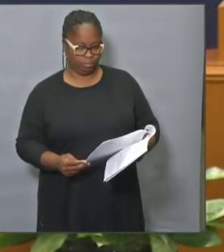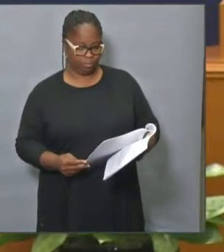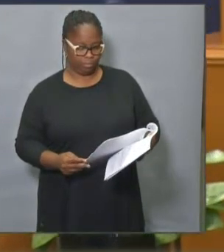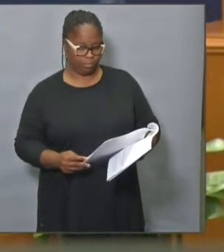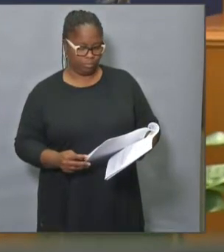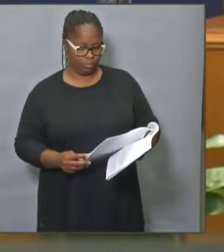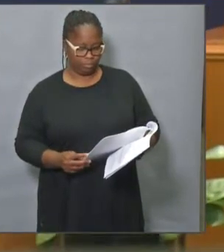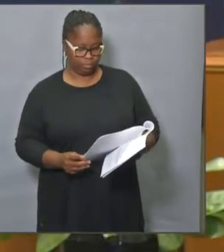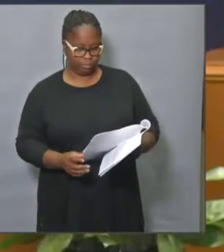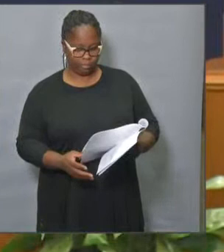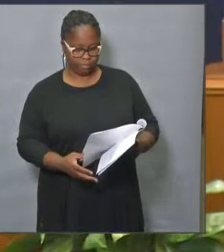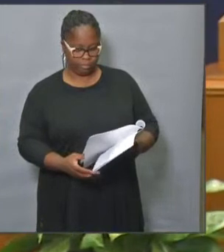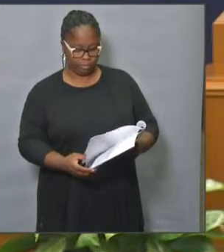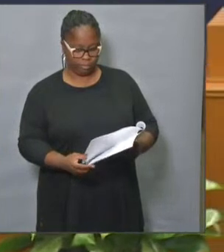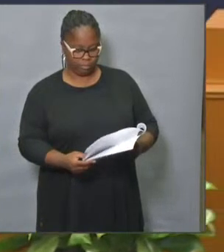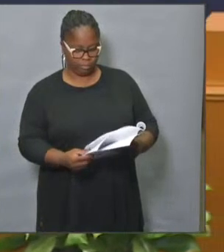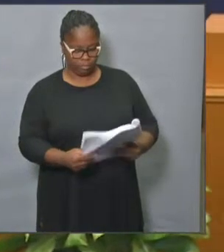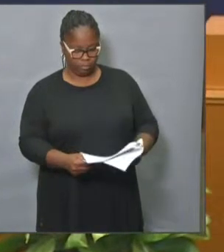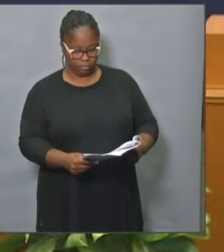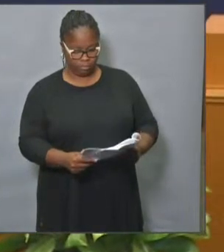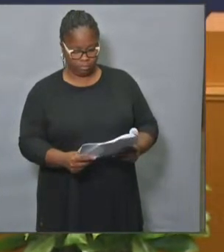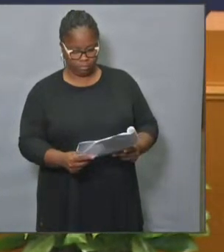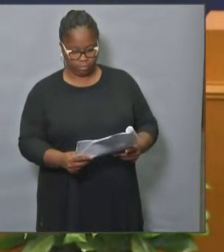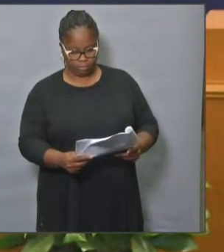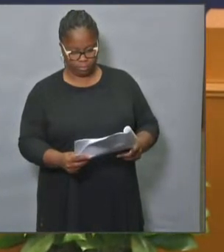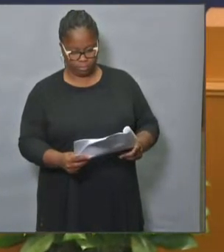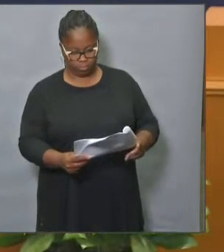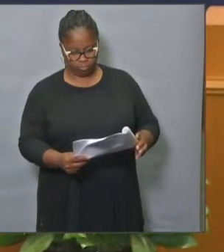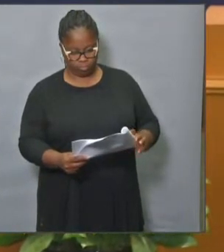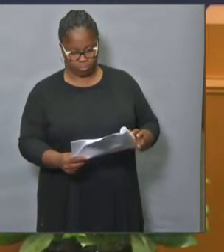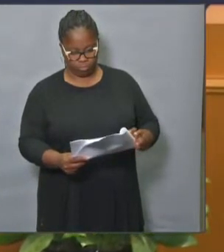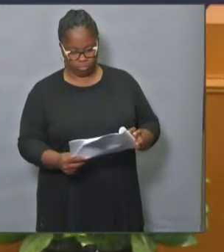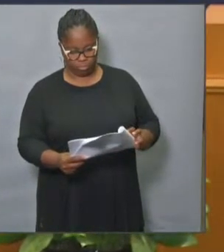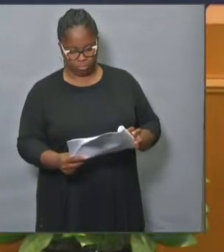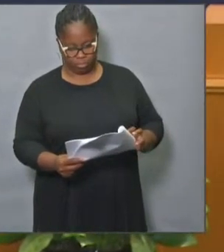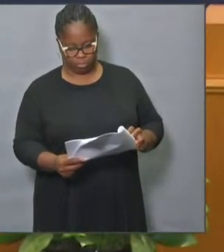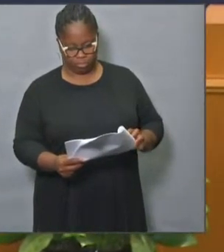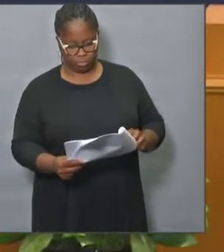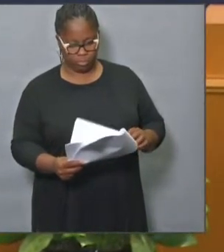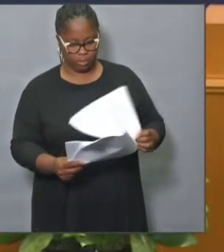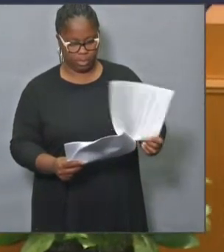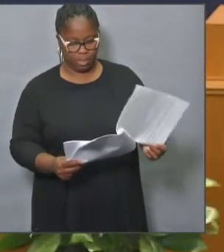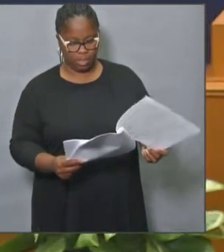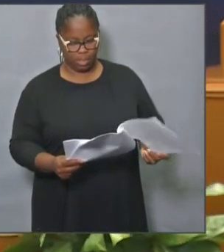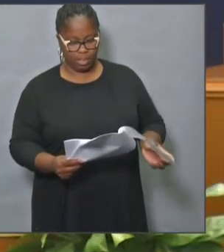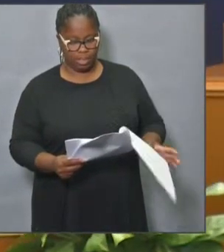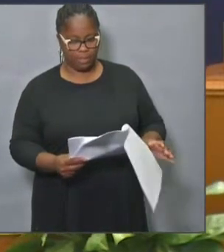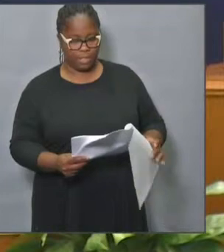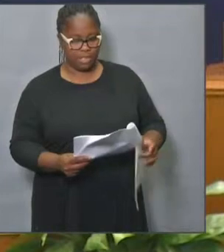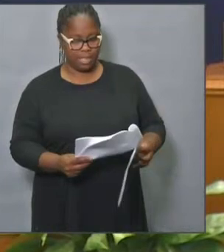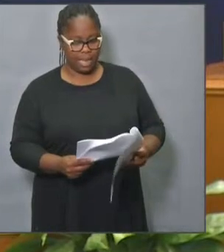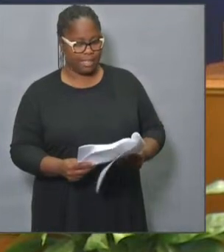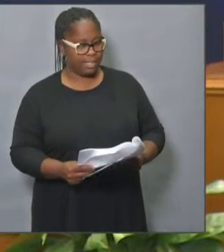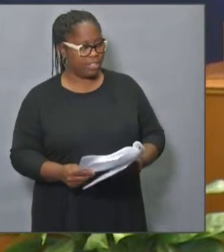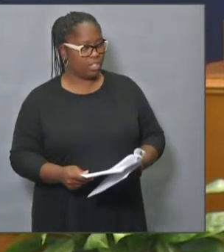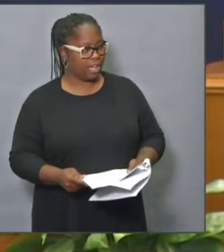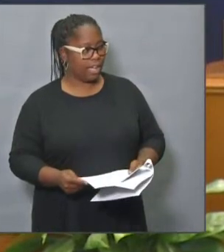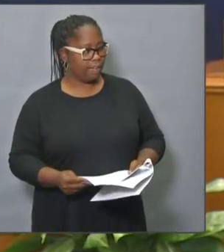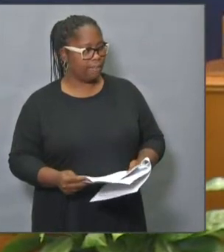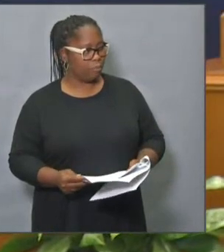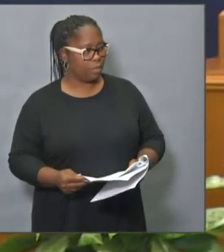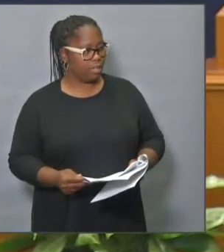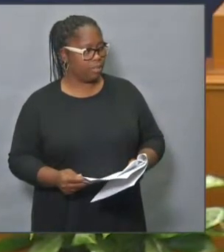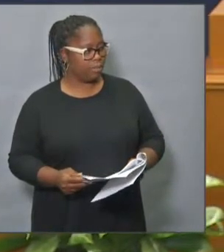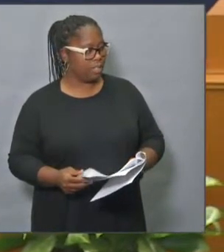casa y mejor conéctase con ellos virtualmente. No se permita reuniones en persona y no vale la pena el